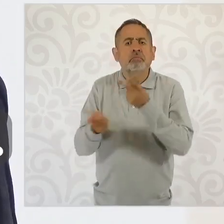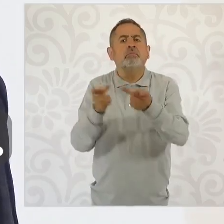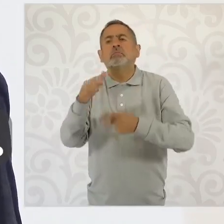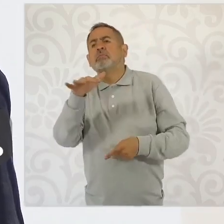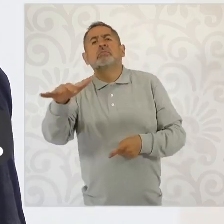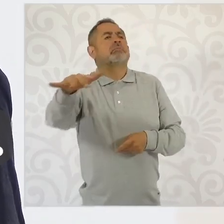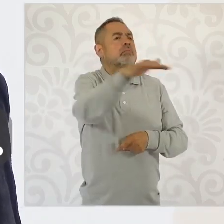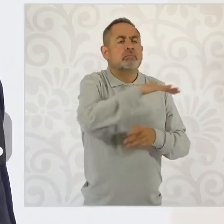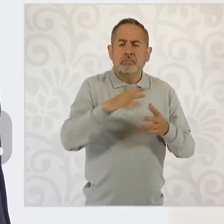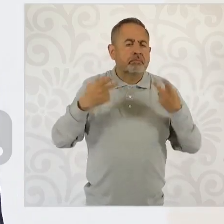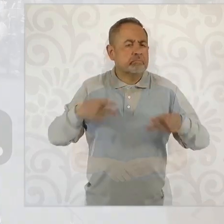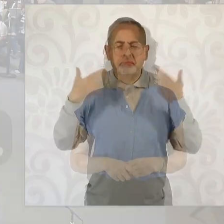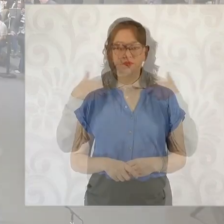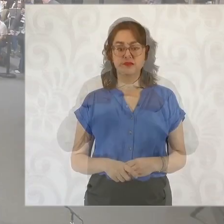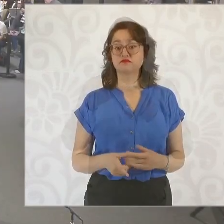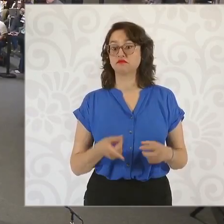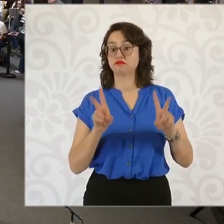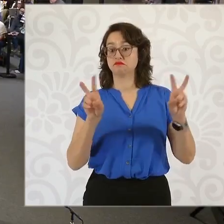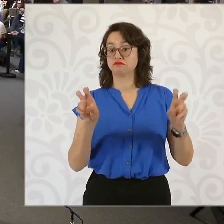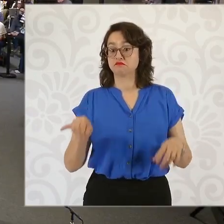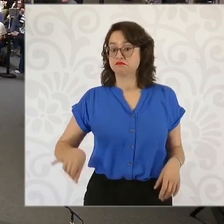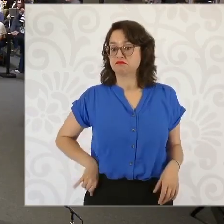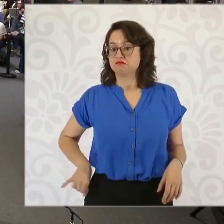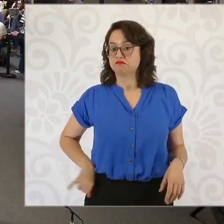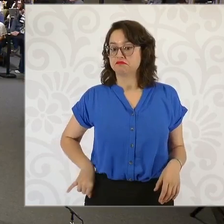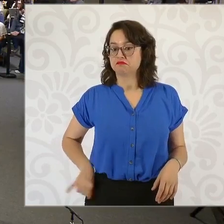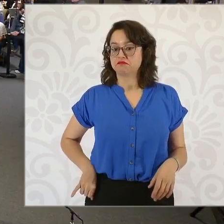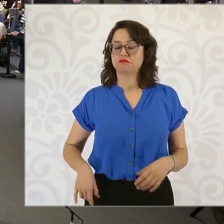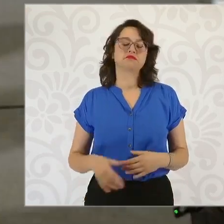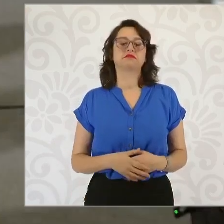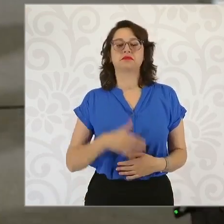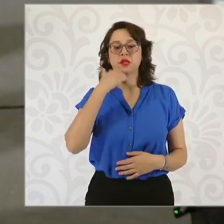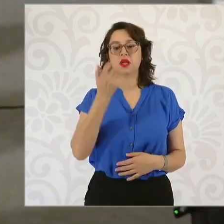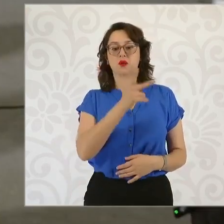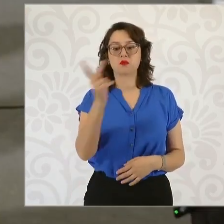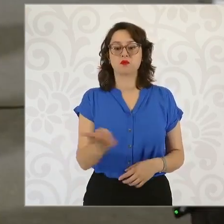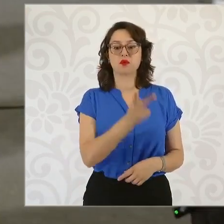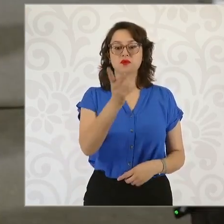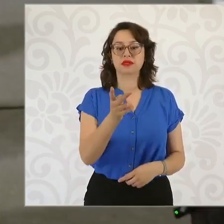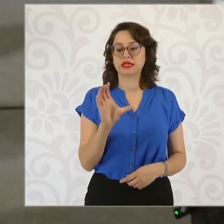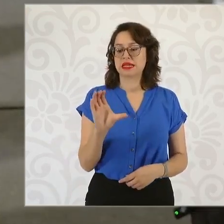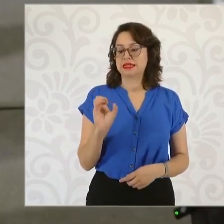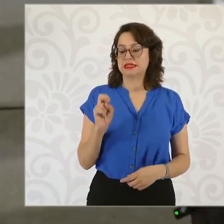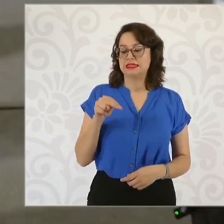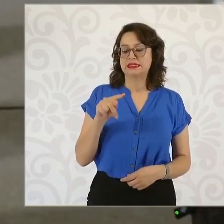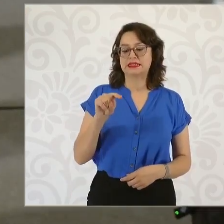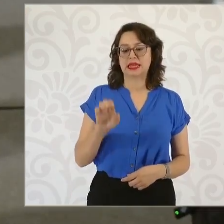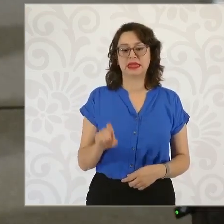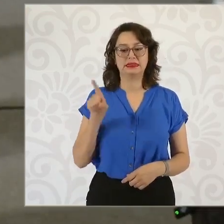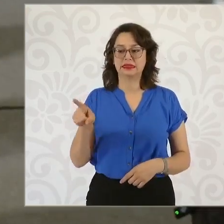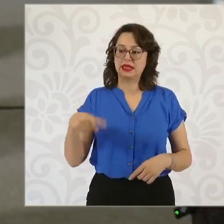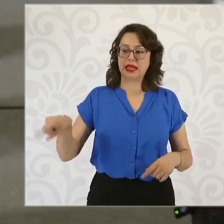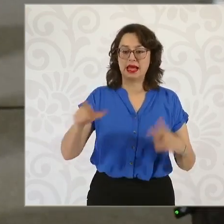consulta más democrática que esa. Sí me gustaría consultarle pues el tema de la CENTE. Están allá afuera,